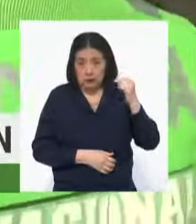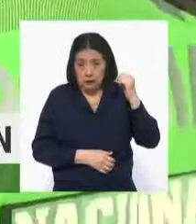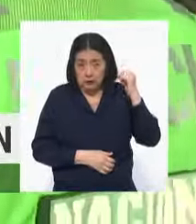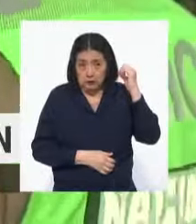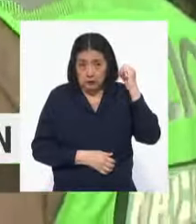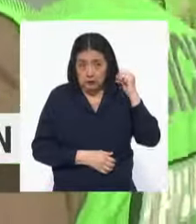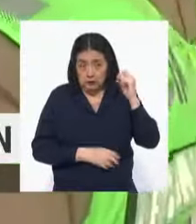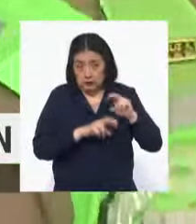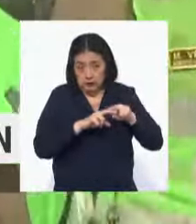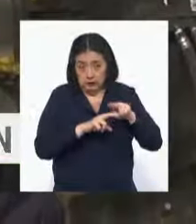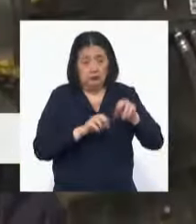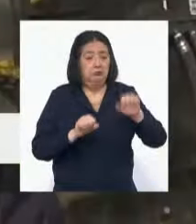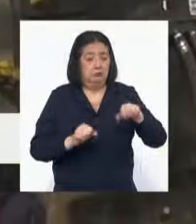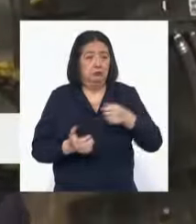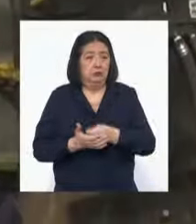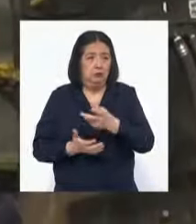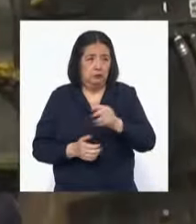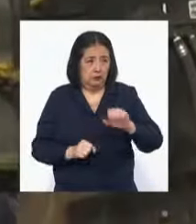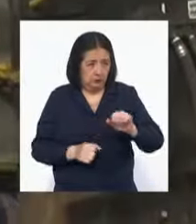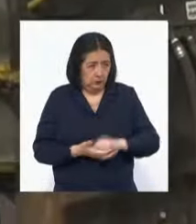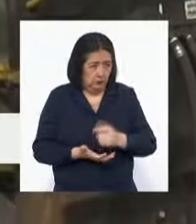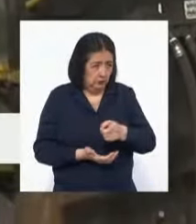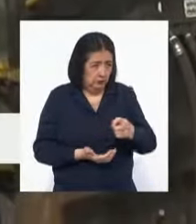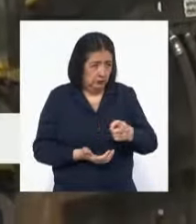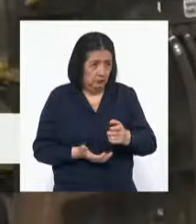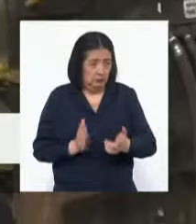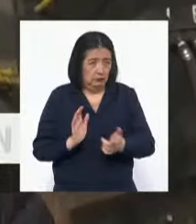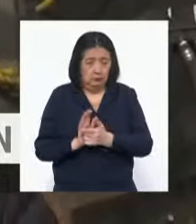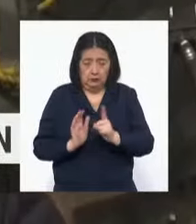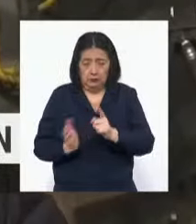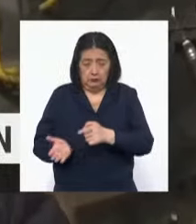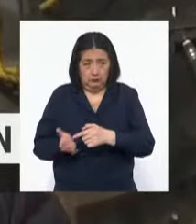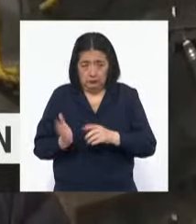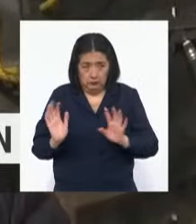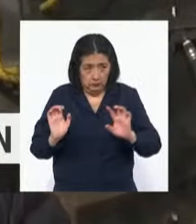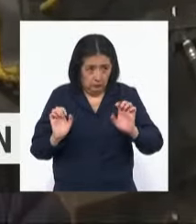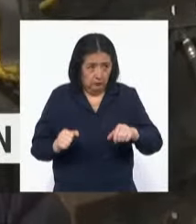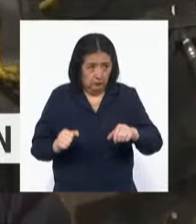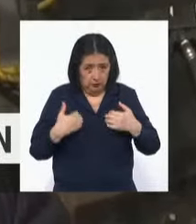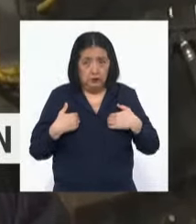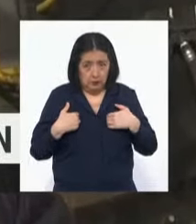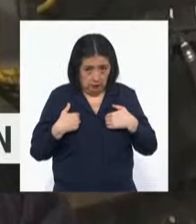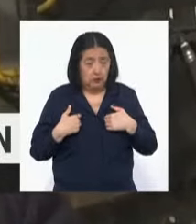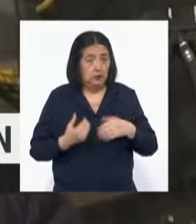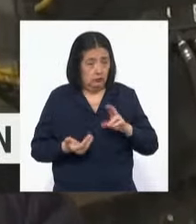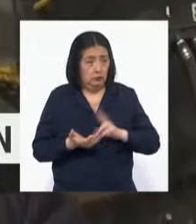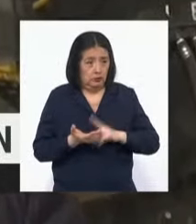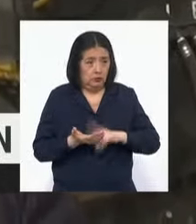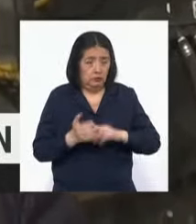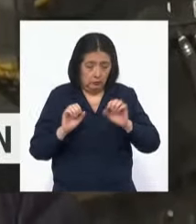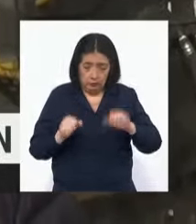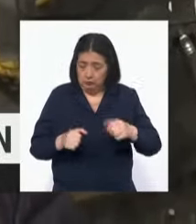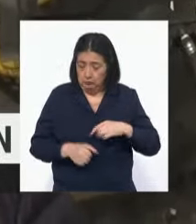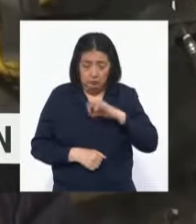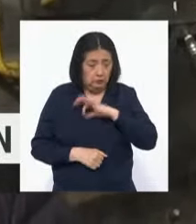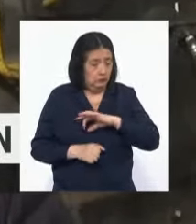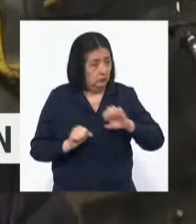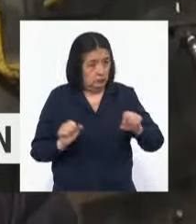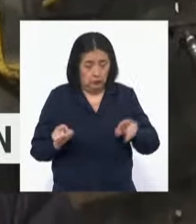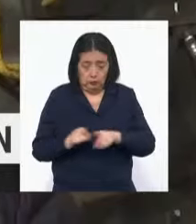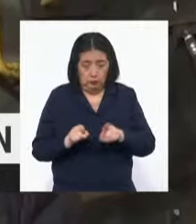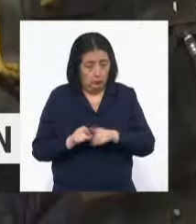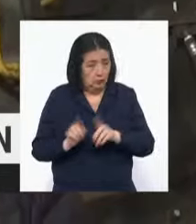los gastos médicos. Nuestra locomotora, la cual la ley no exige, tiene esa póliza que cumple y tiene todos los beneficios